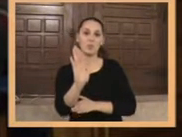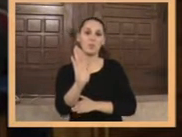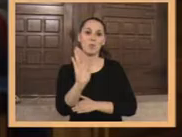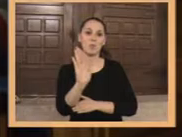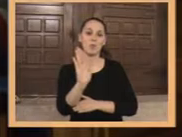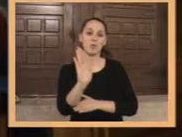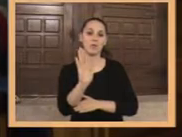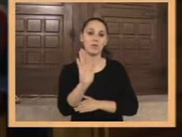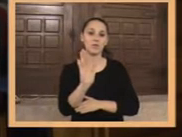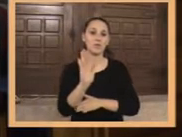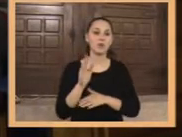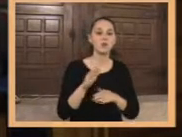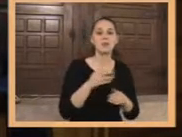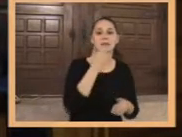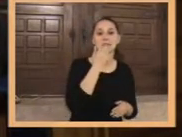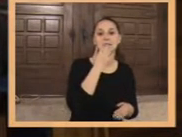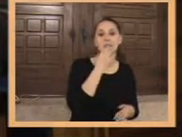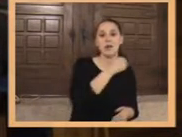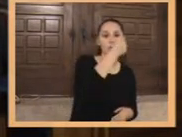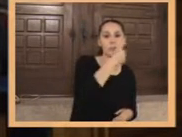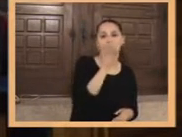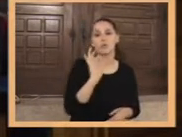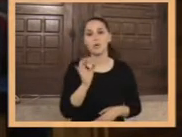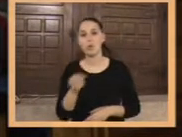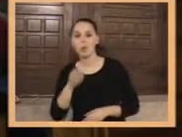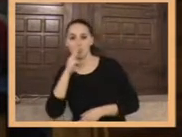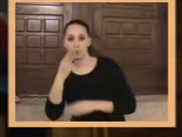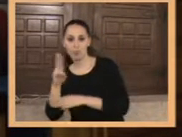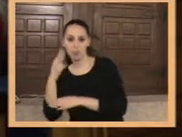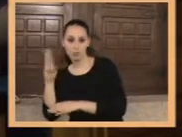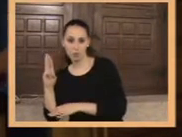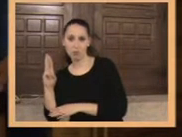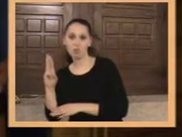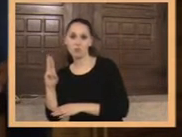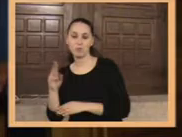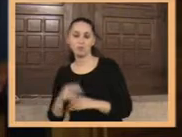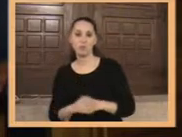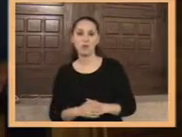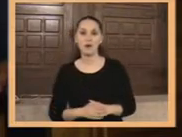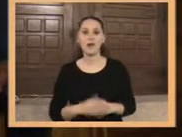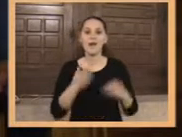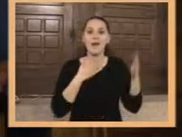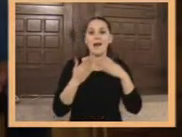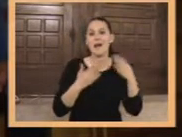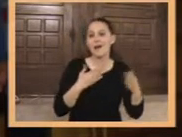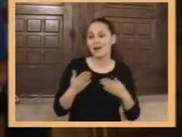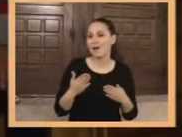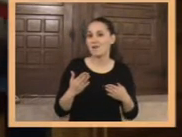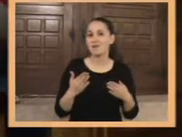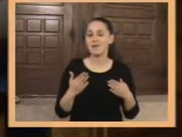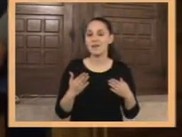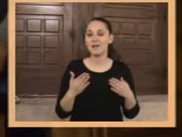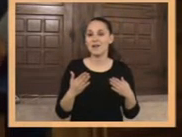IBI o no nos quitan el IBI. Estaba hablando vuestra moción. Está hablando de lo malo que es el Partido